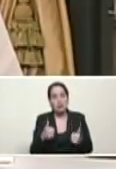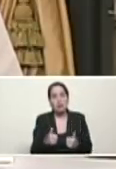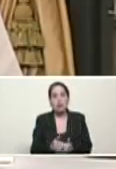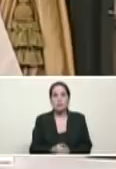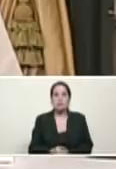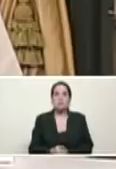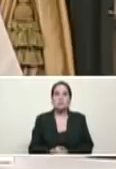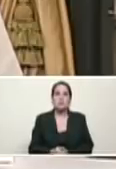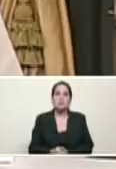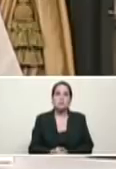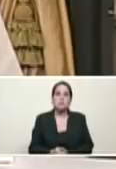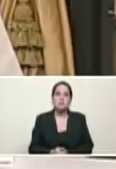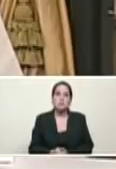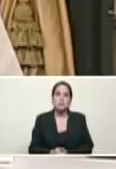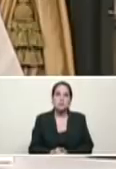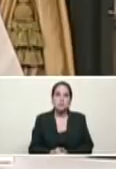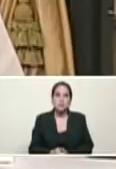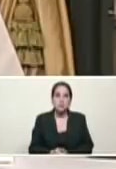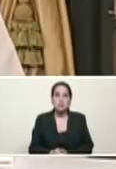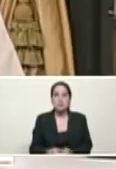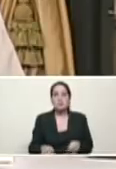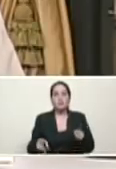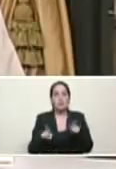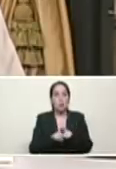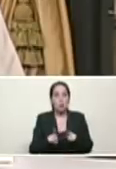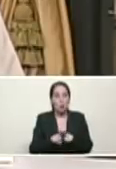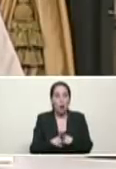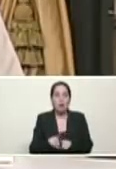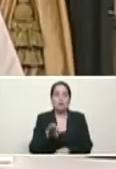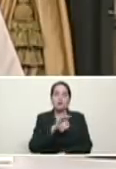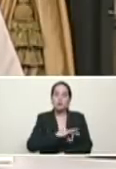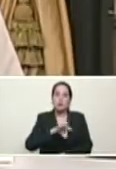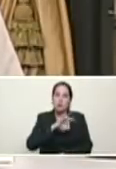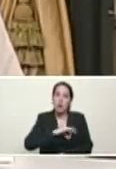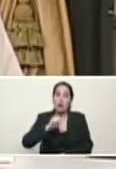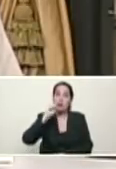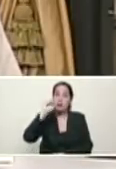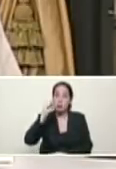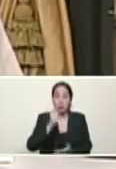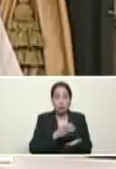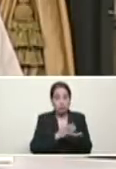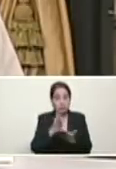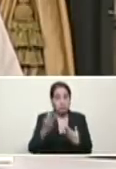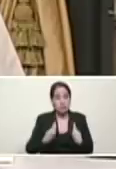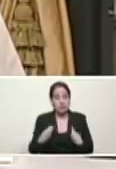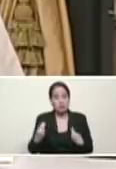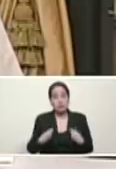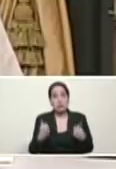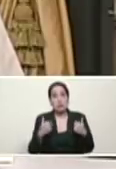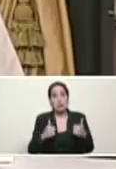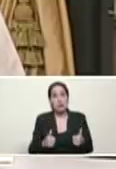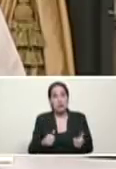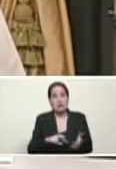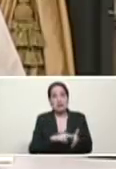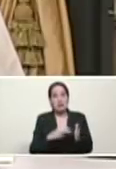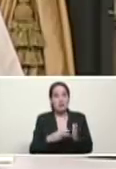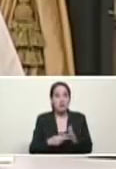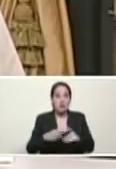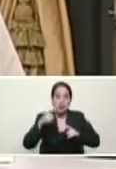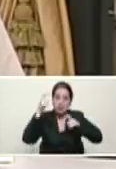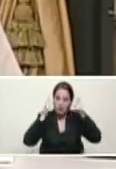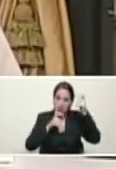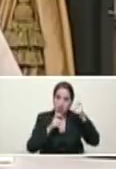El vivir viviendo, nuestro concepto del socialismo. El vivir viviendo. Concepto chavista, vivir